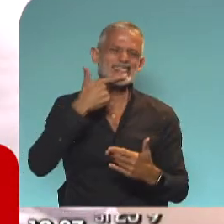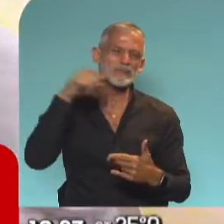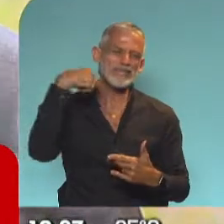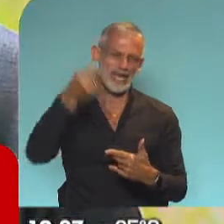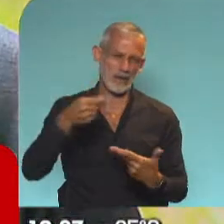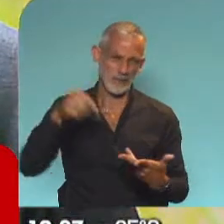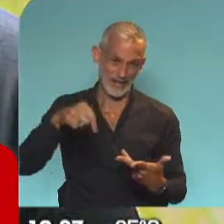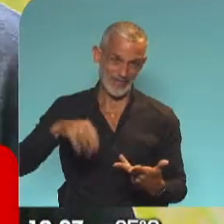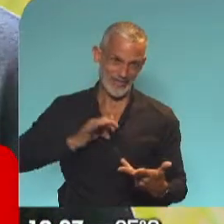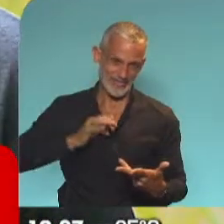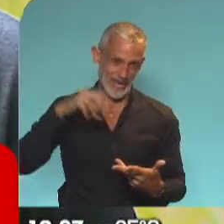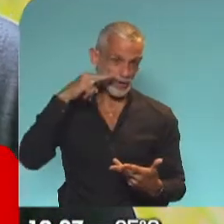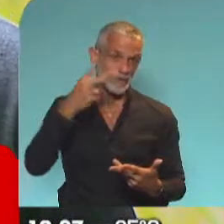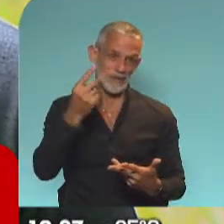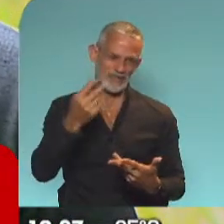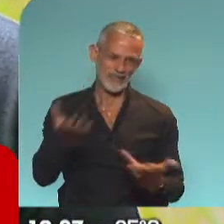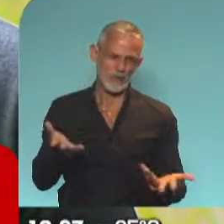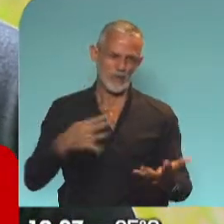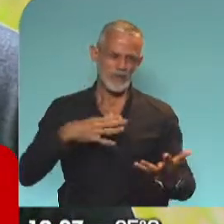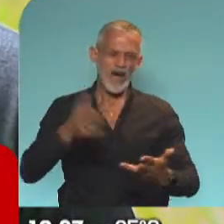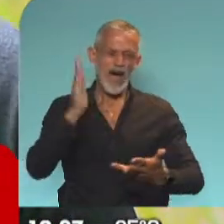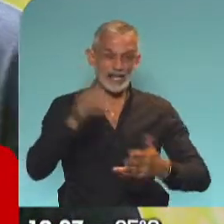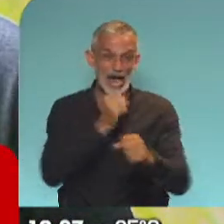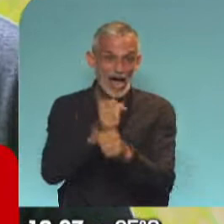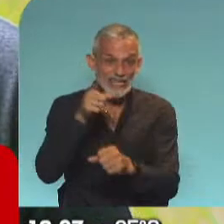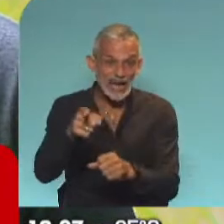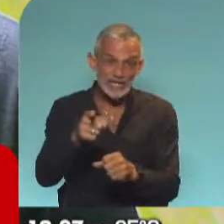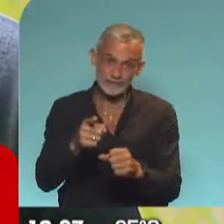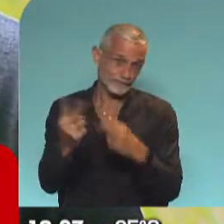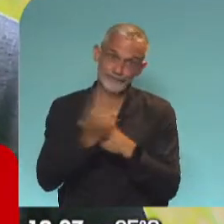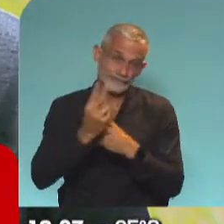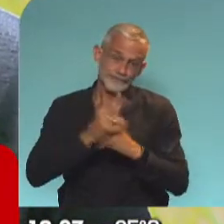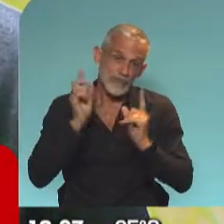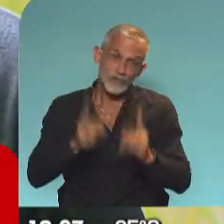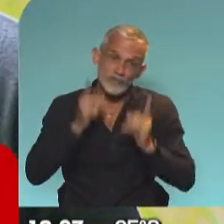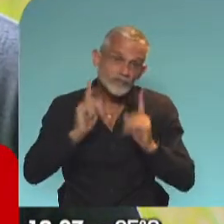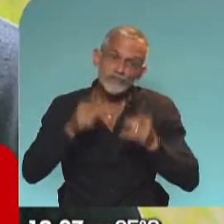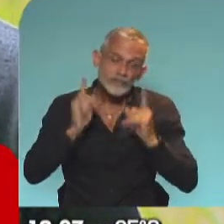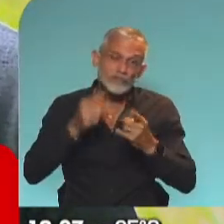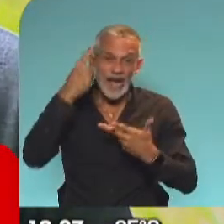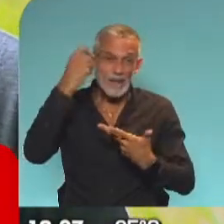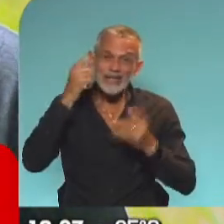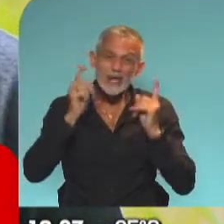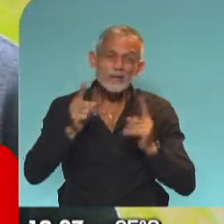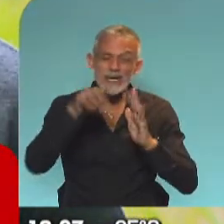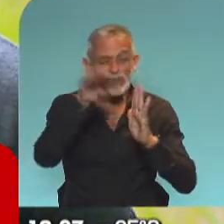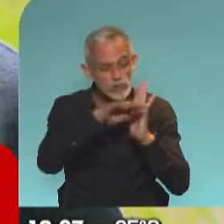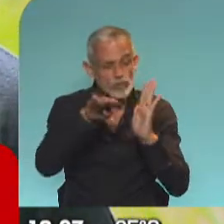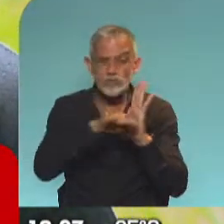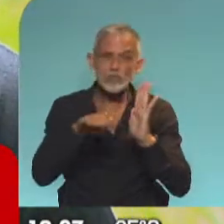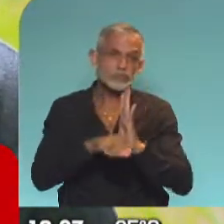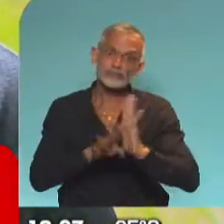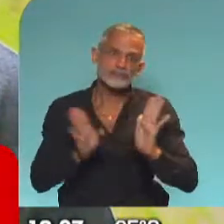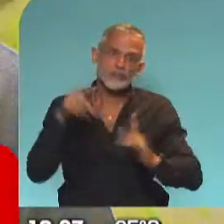primavera. Y por eso hasta ese momento vamos a tener que mantener y aprender a mantener las medidas de cuidado que